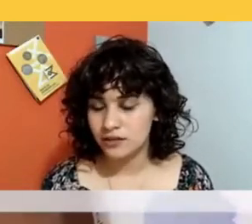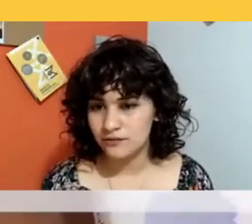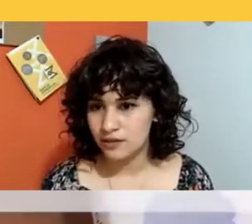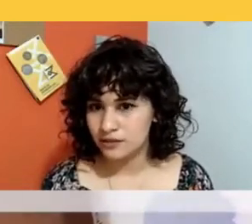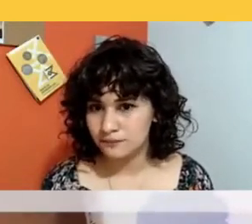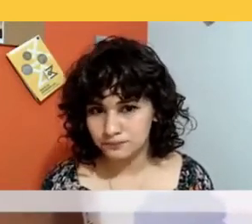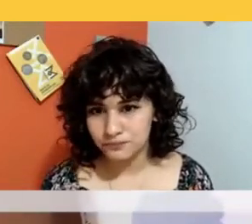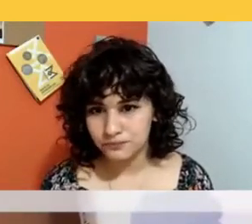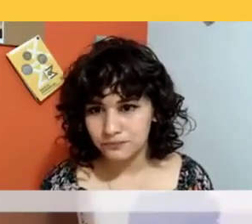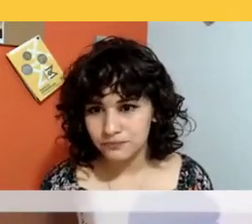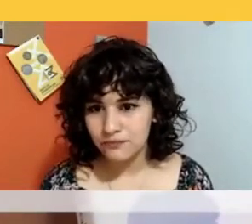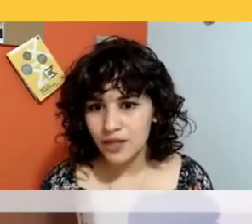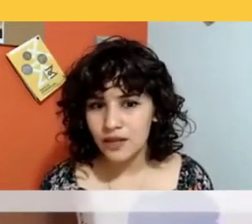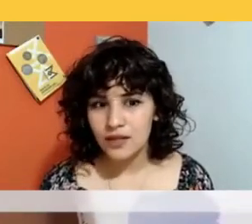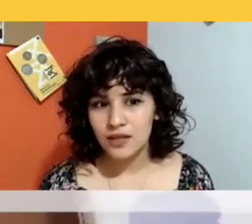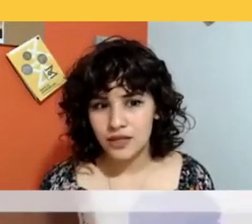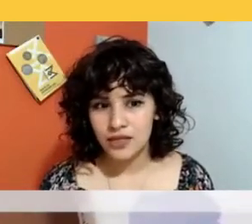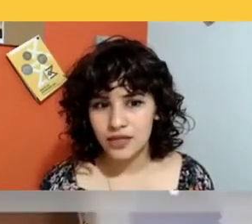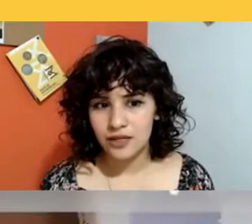la actividad.